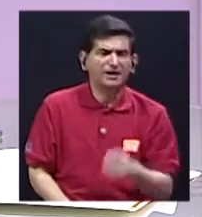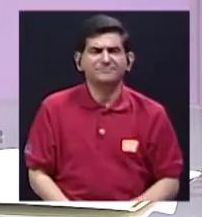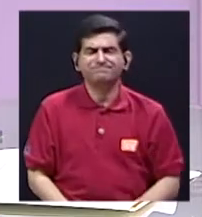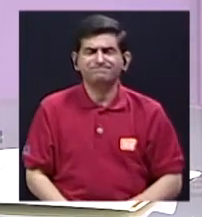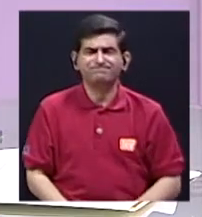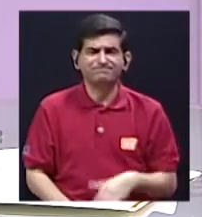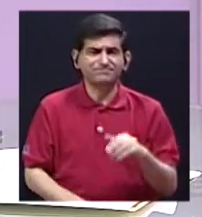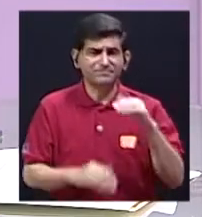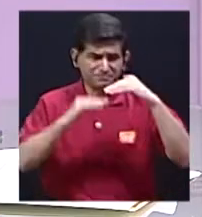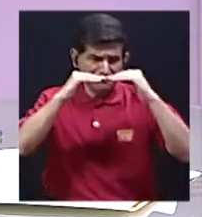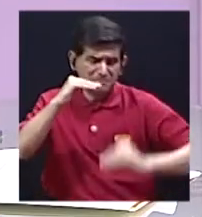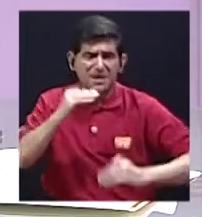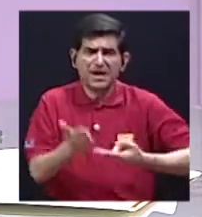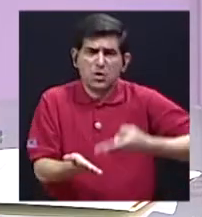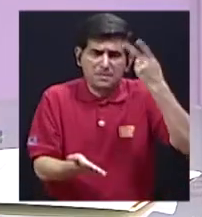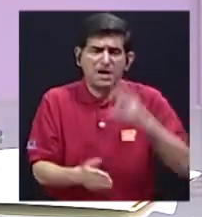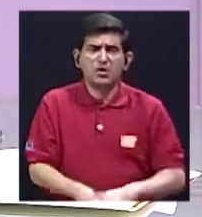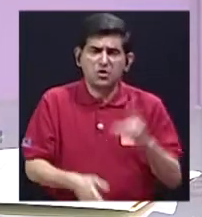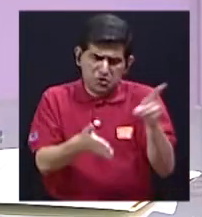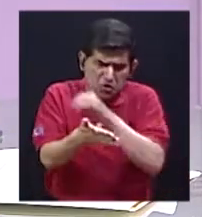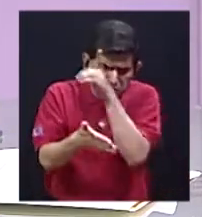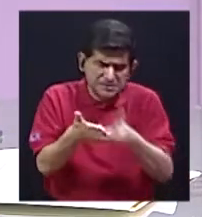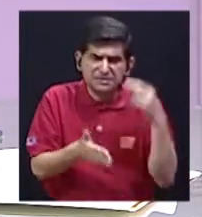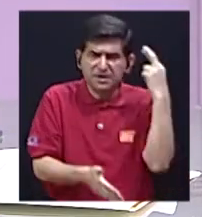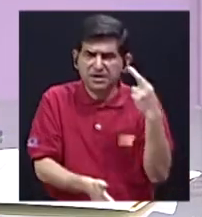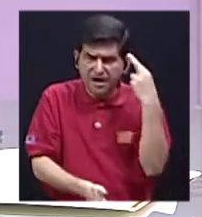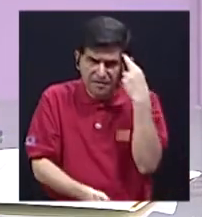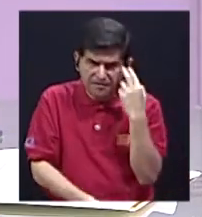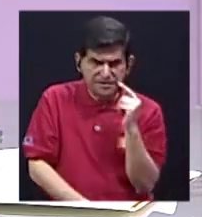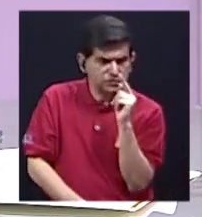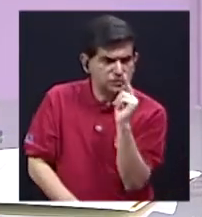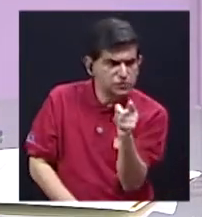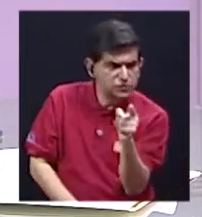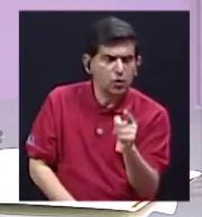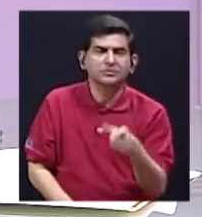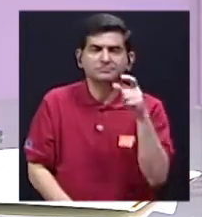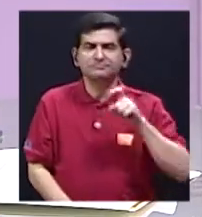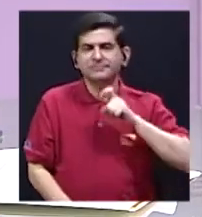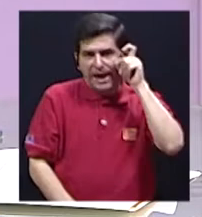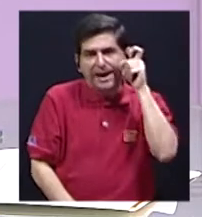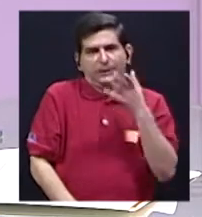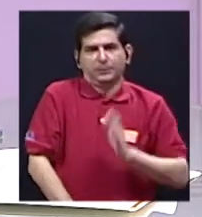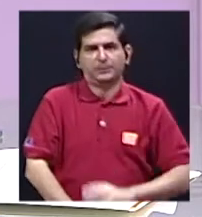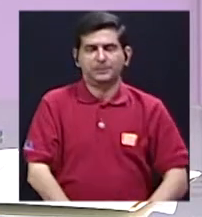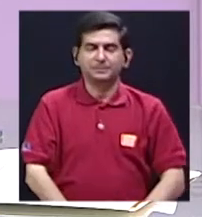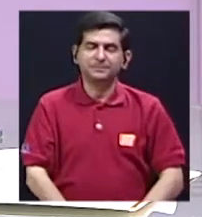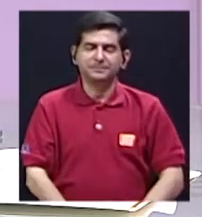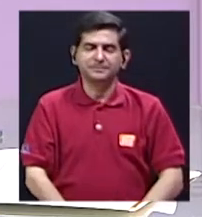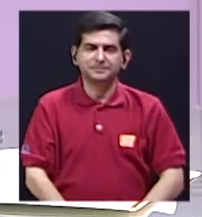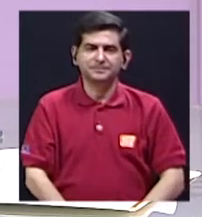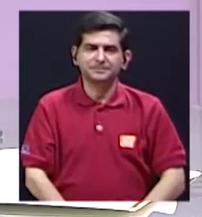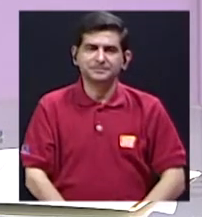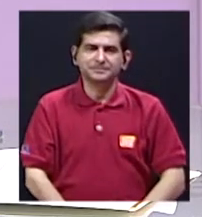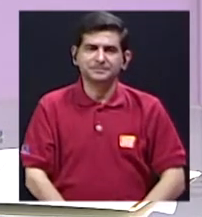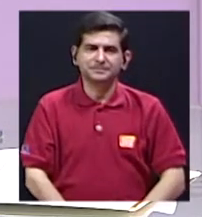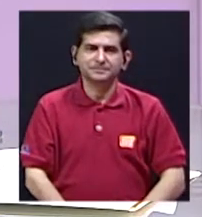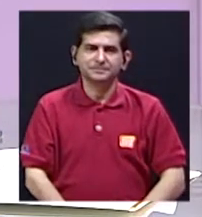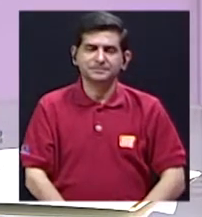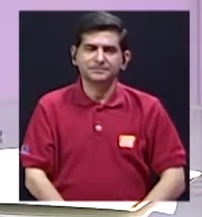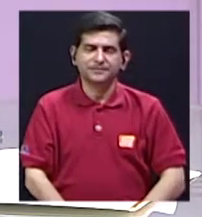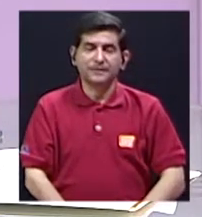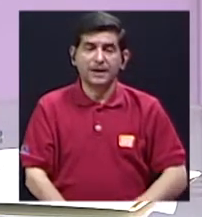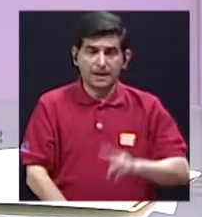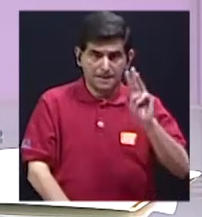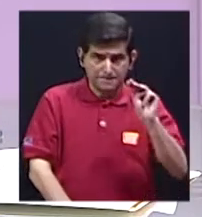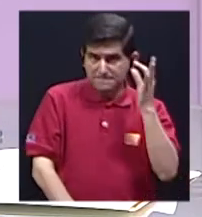el cb denigrada discriminada por razón de el té de su género evidentemente bien